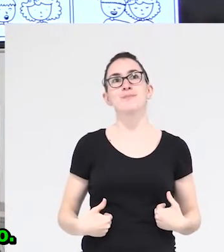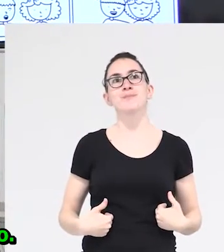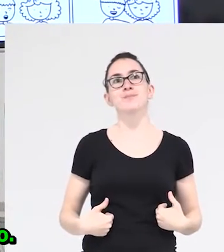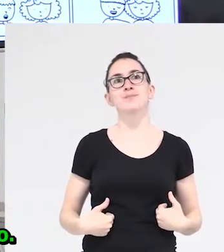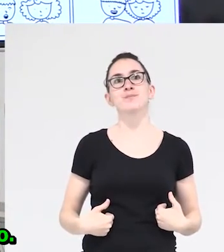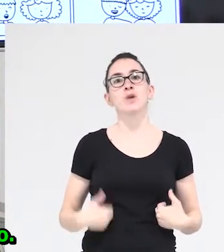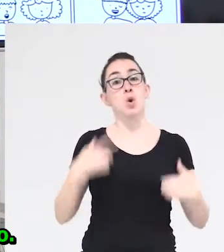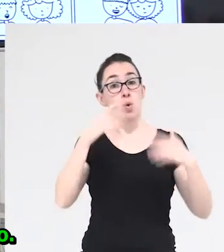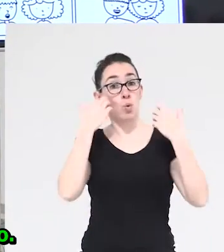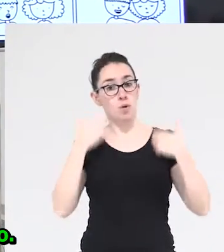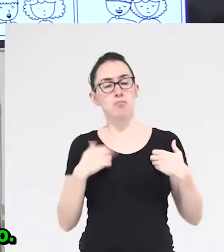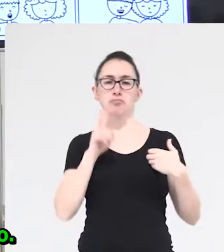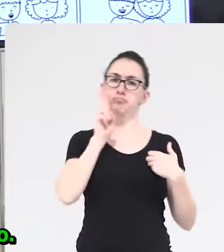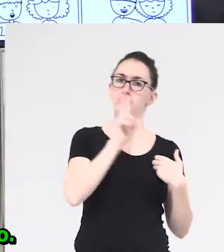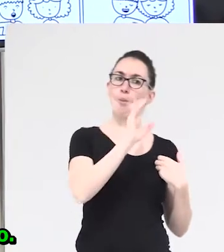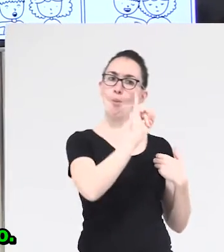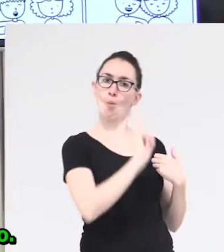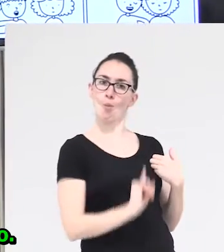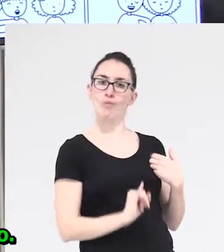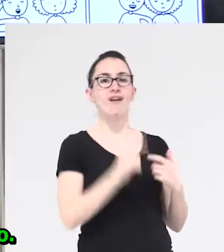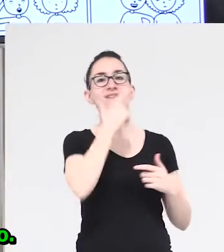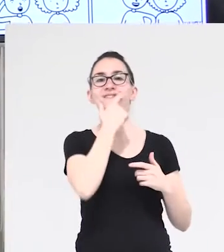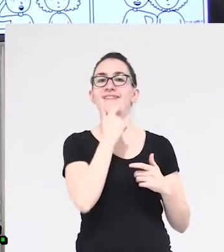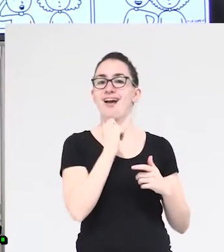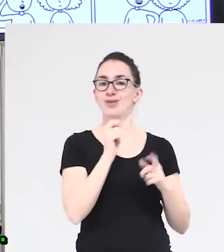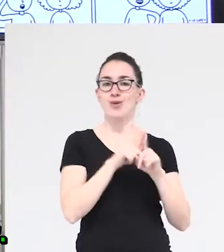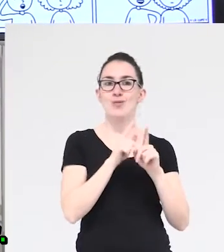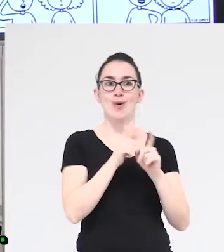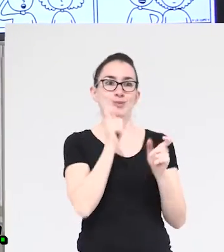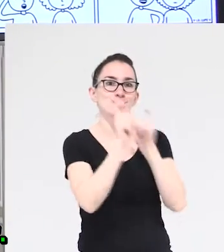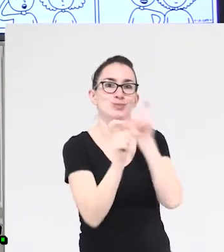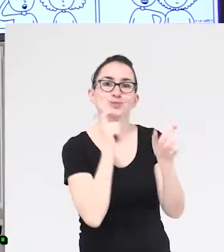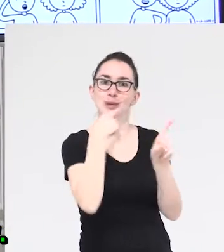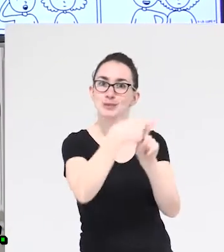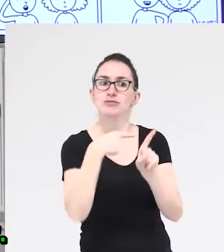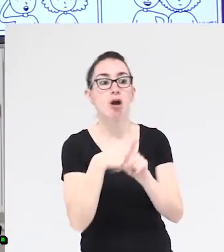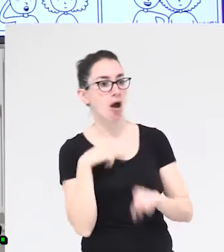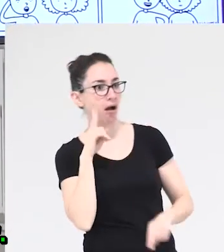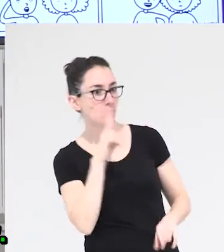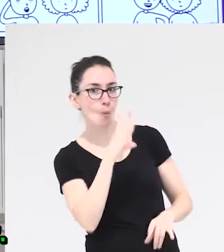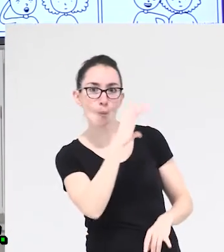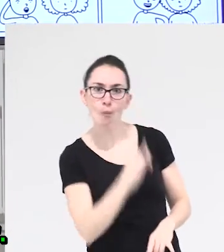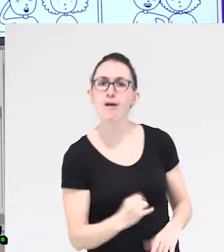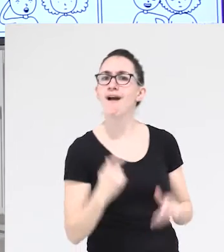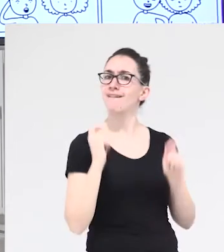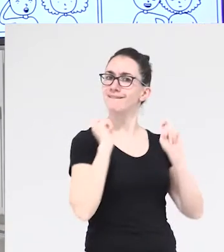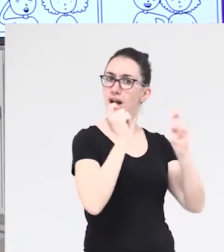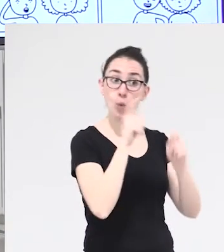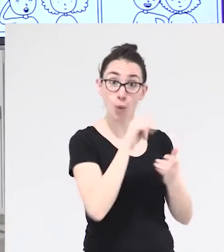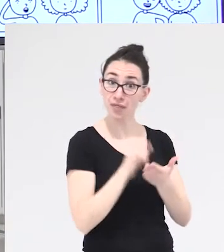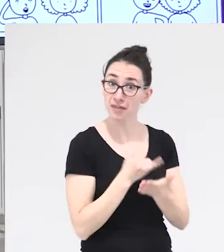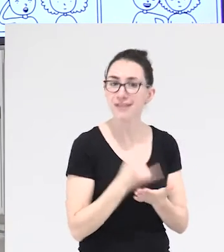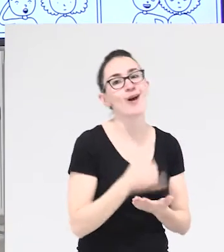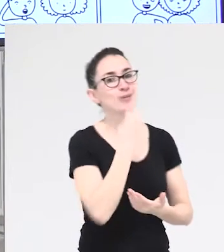tu cuerpo se ve más delgado y esto provoca elogios en sí mismo, ¿no? Fíjense que dice, te veo más flaca, felicitaciones, estás a dieta. Bueno, y